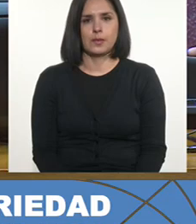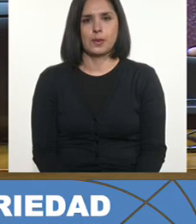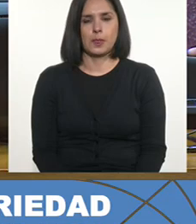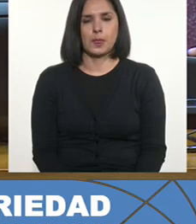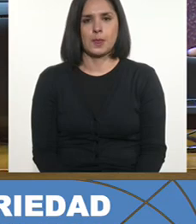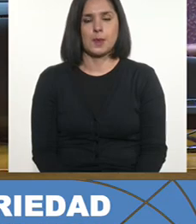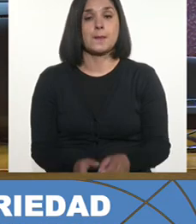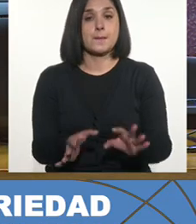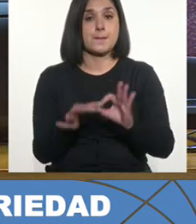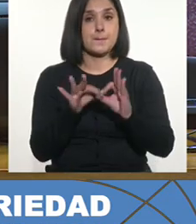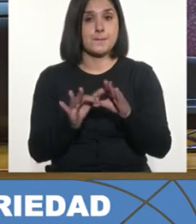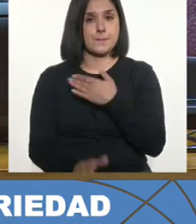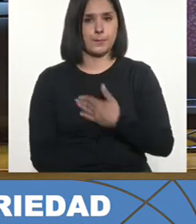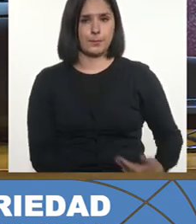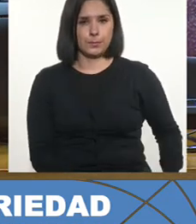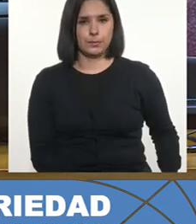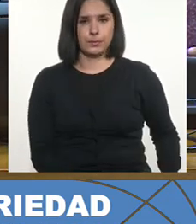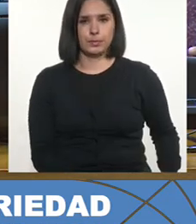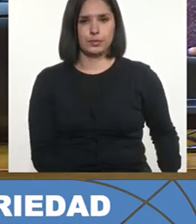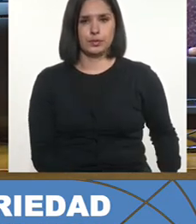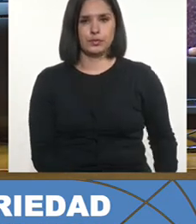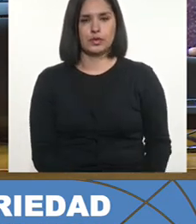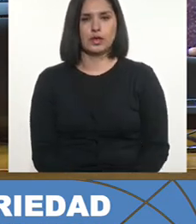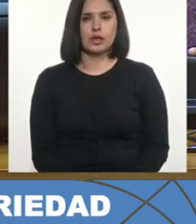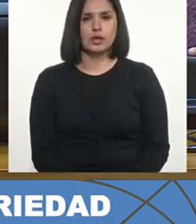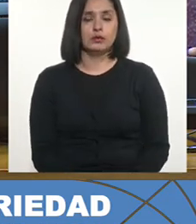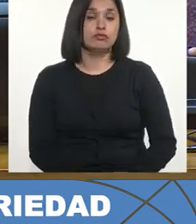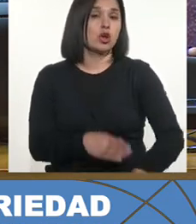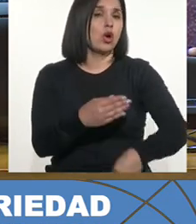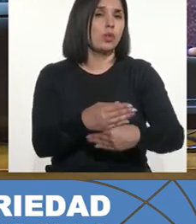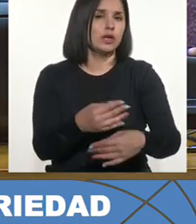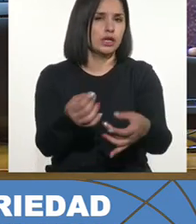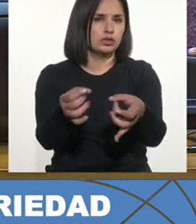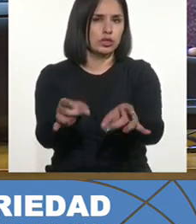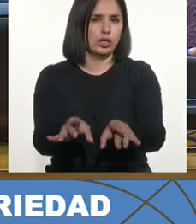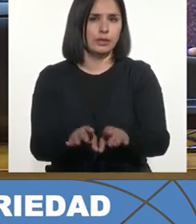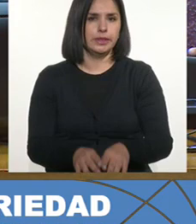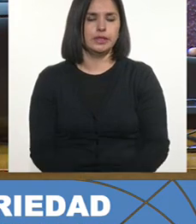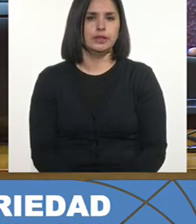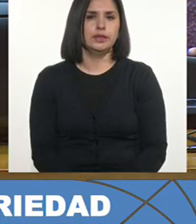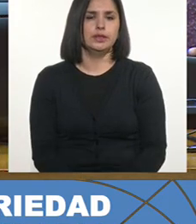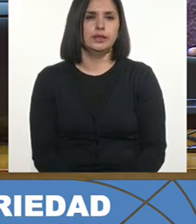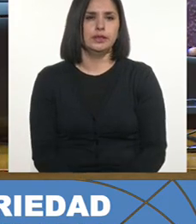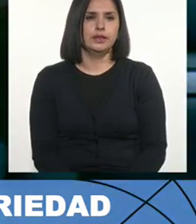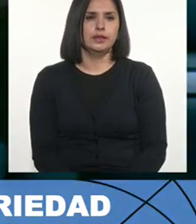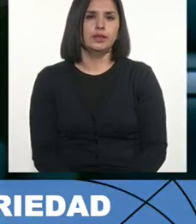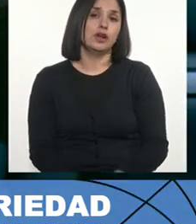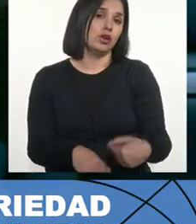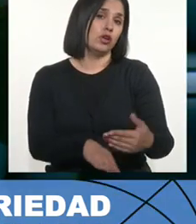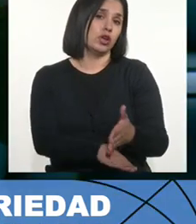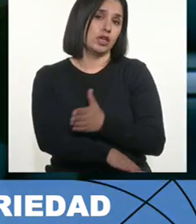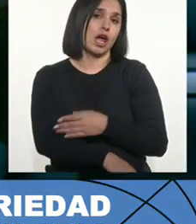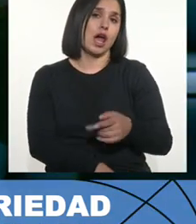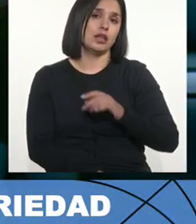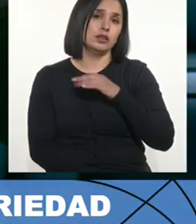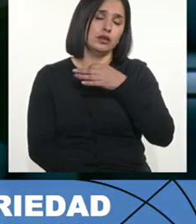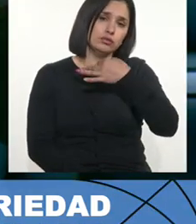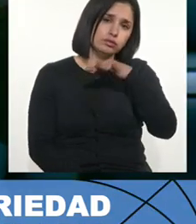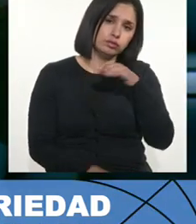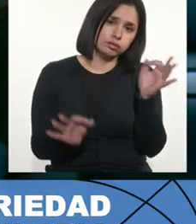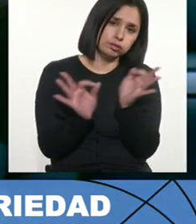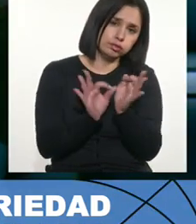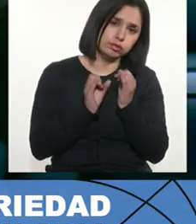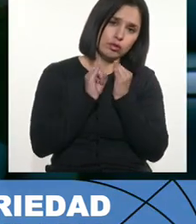gracias a presidente sin complementar solamente lo que ella el secretario general ha